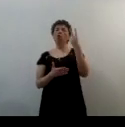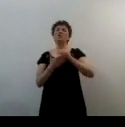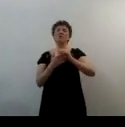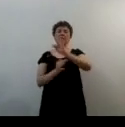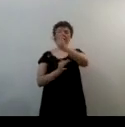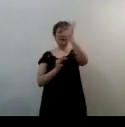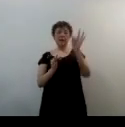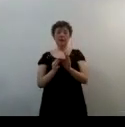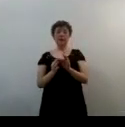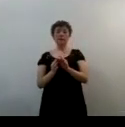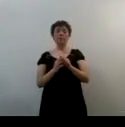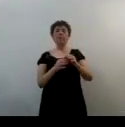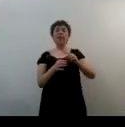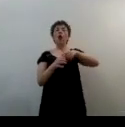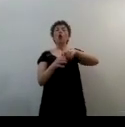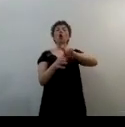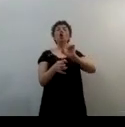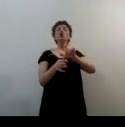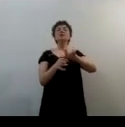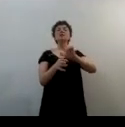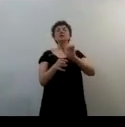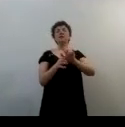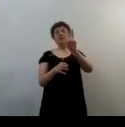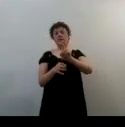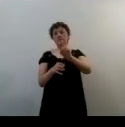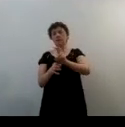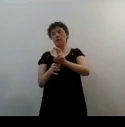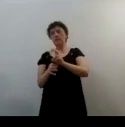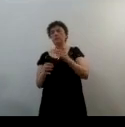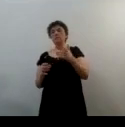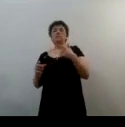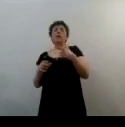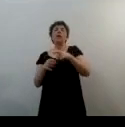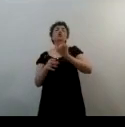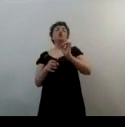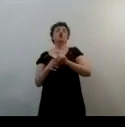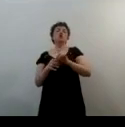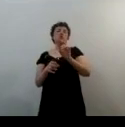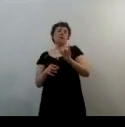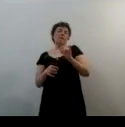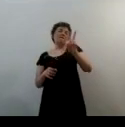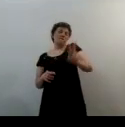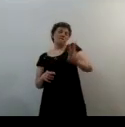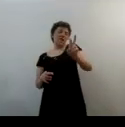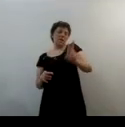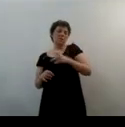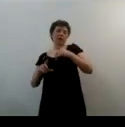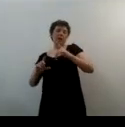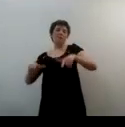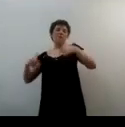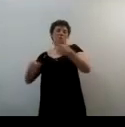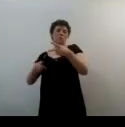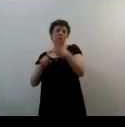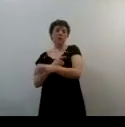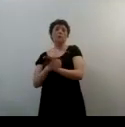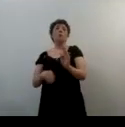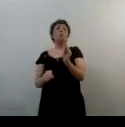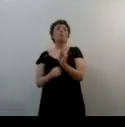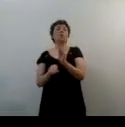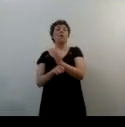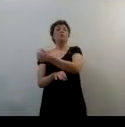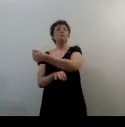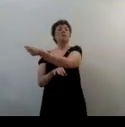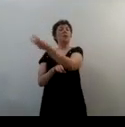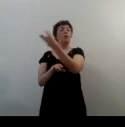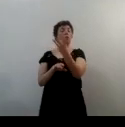Conservas es muy socorrido y obviamente si hablamos de desperdicio de comida, pues las conservas pues tienen su utilidad. Pero cuidado, en aquellos de vosotros o